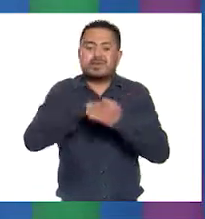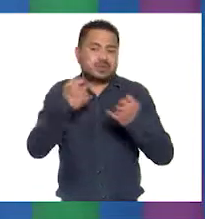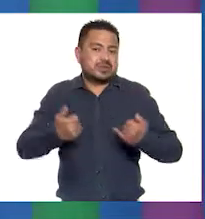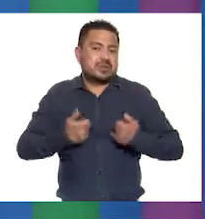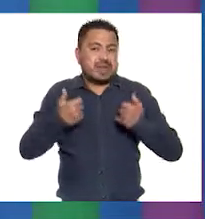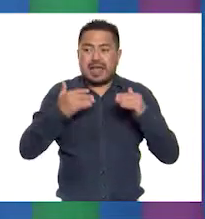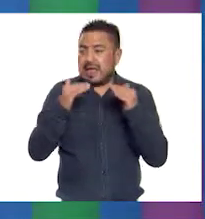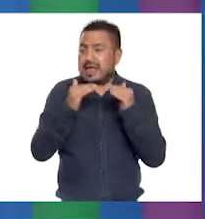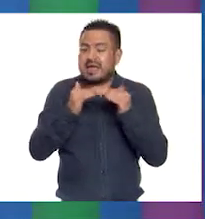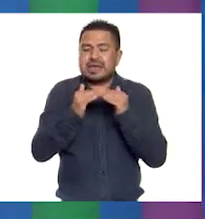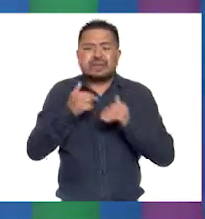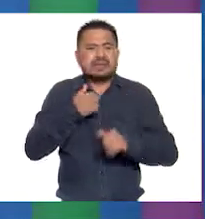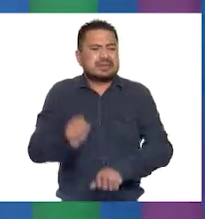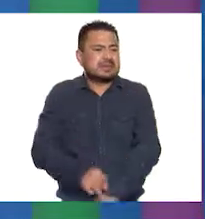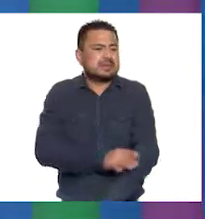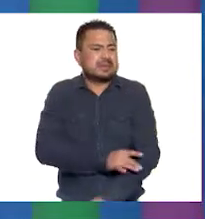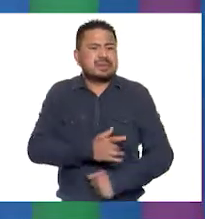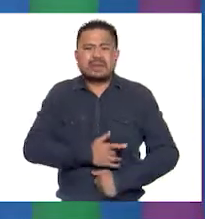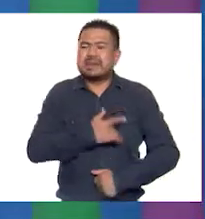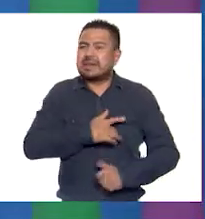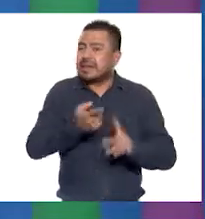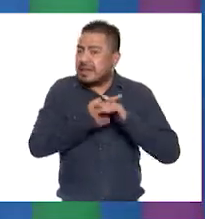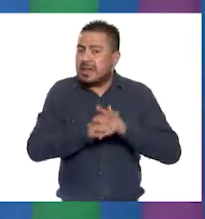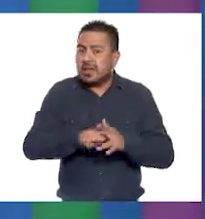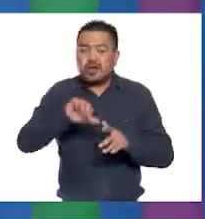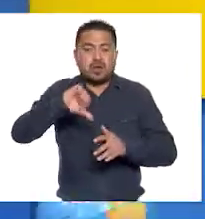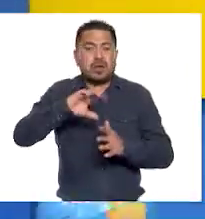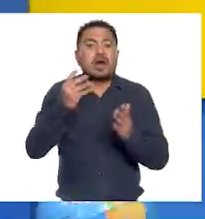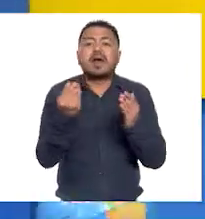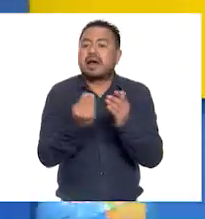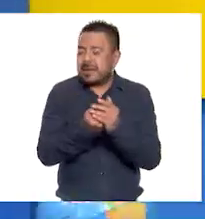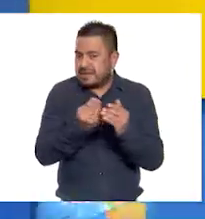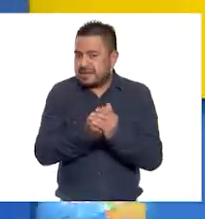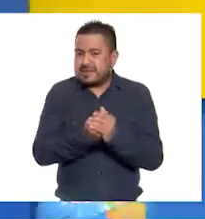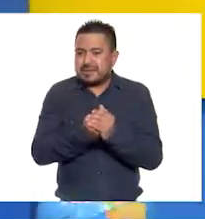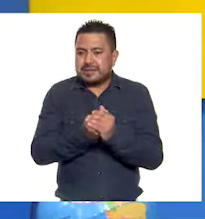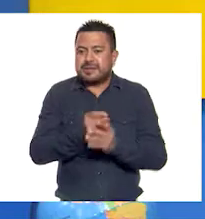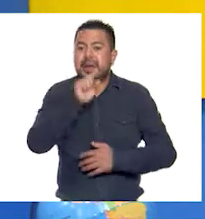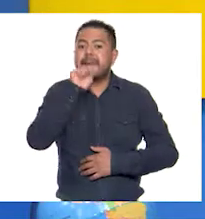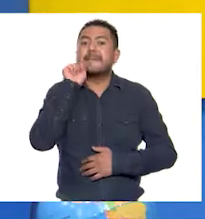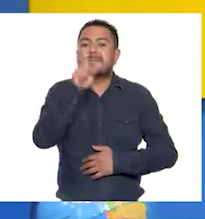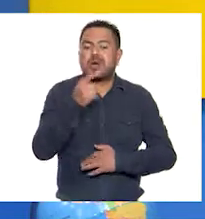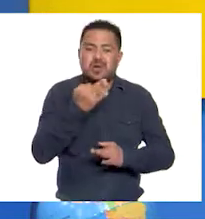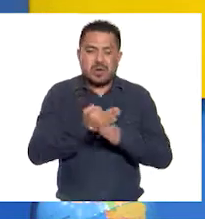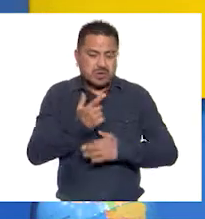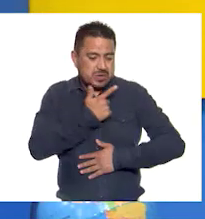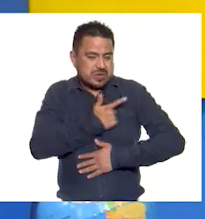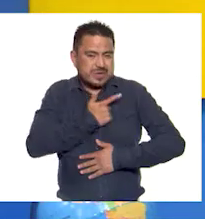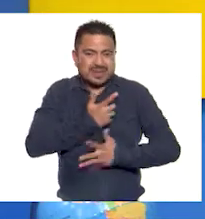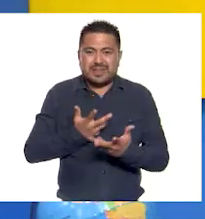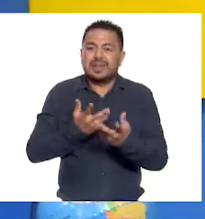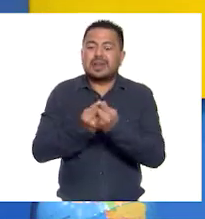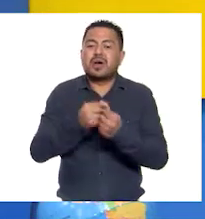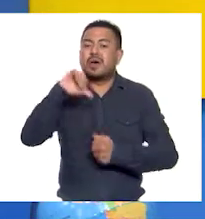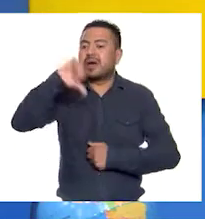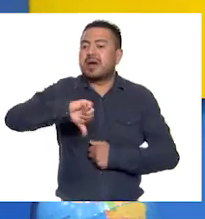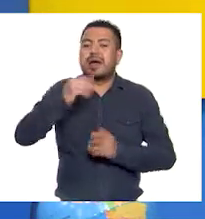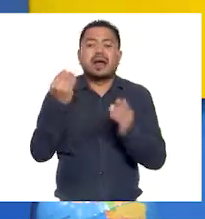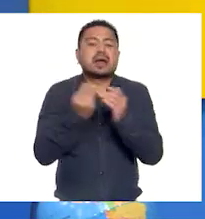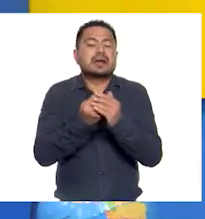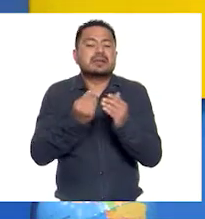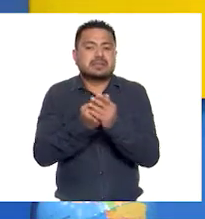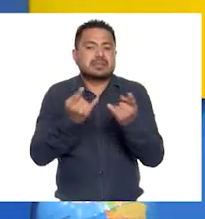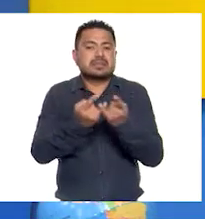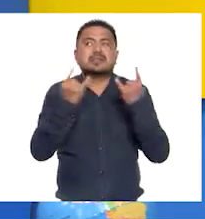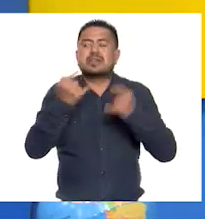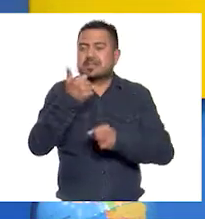casa. Yo súper emocionada por iniciar esta clase. Y es que justamente tenemos el gusto de estar con ustedes en esta clase de